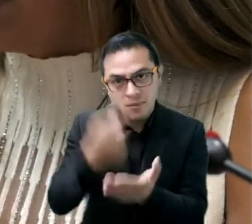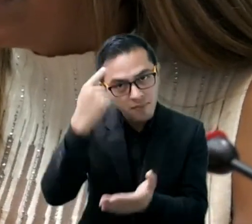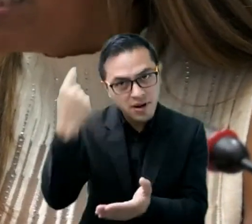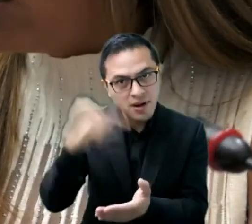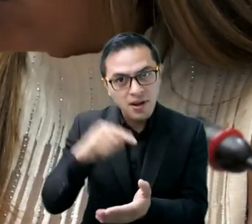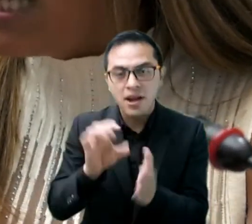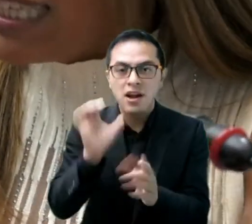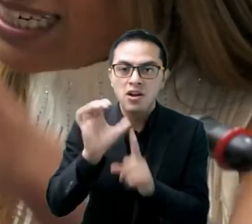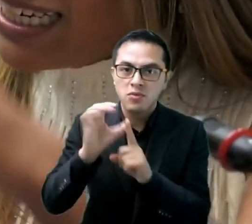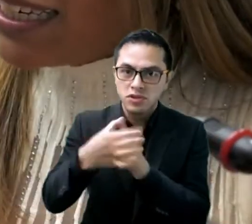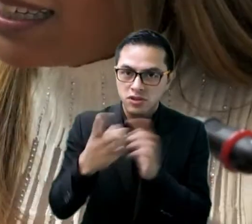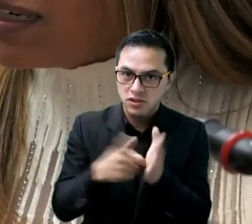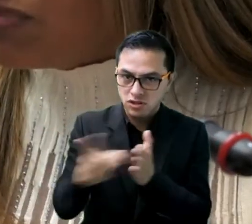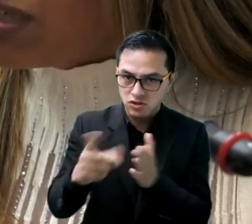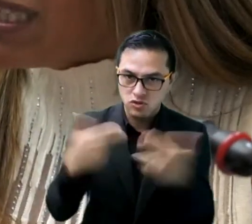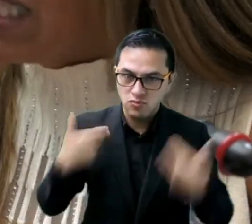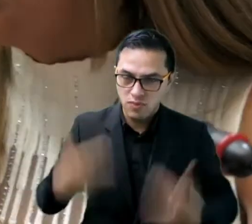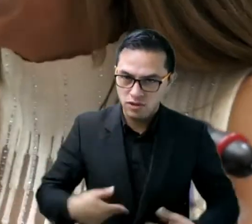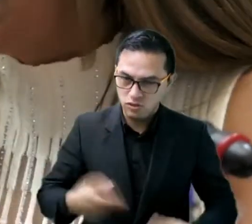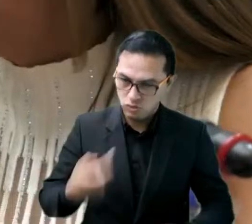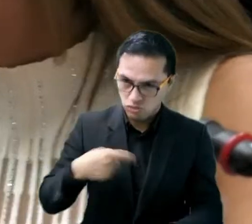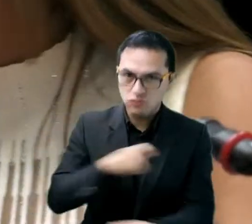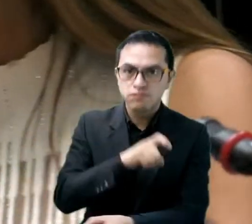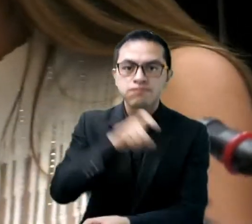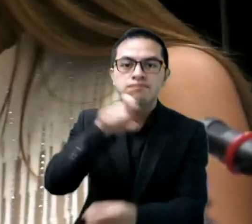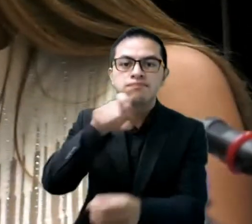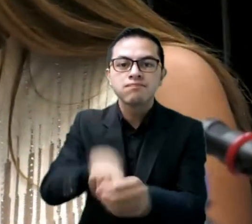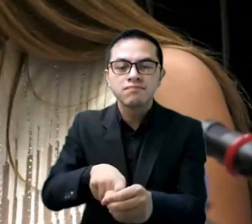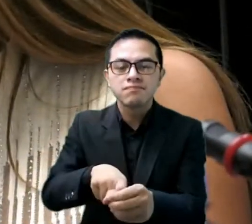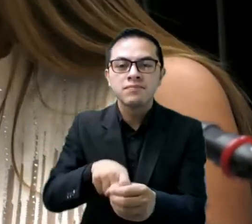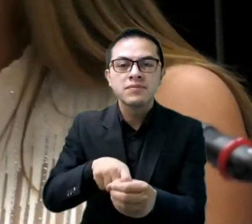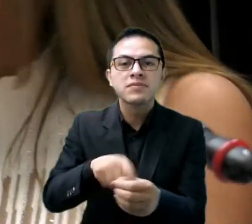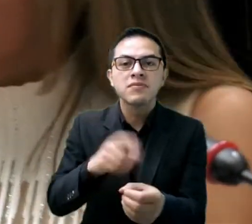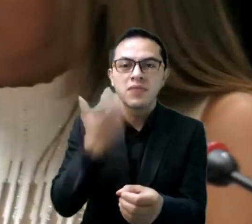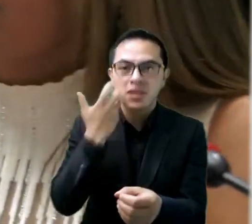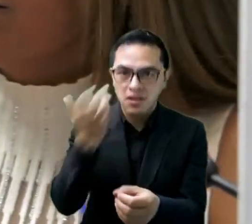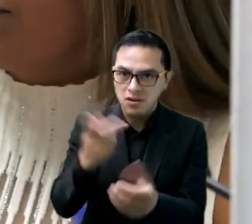por la generosidad de permitirme hacerle una pregunta.